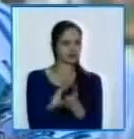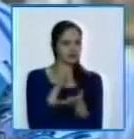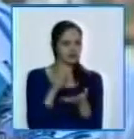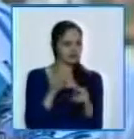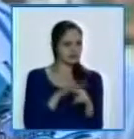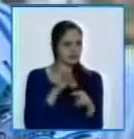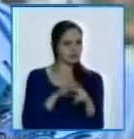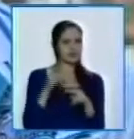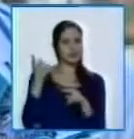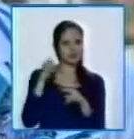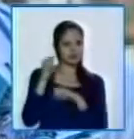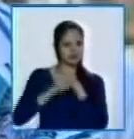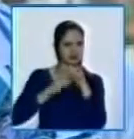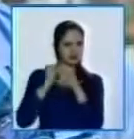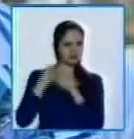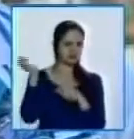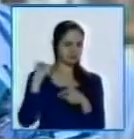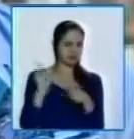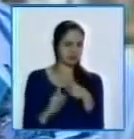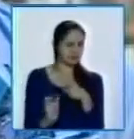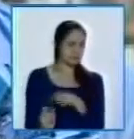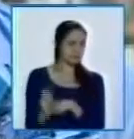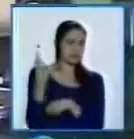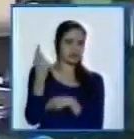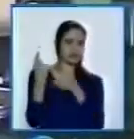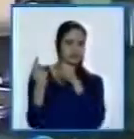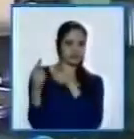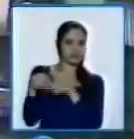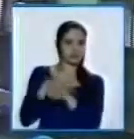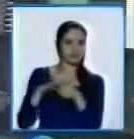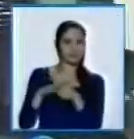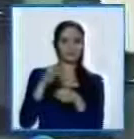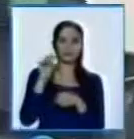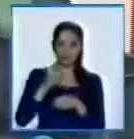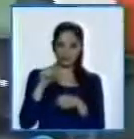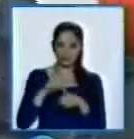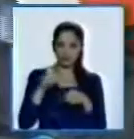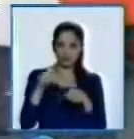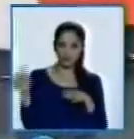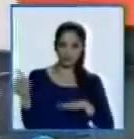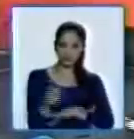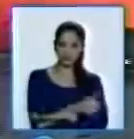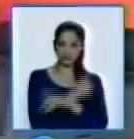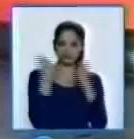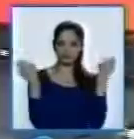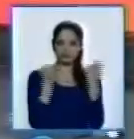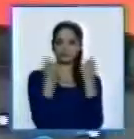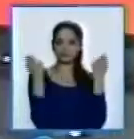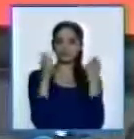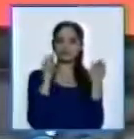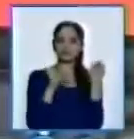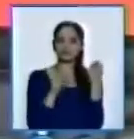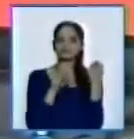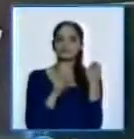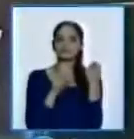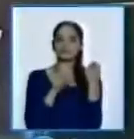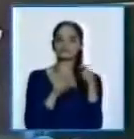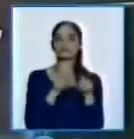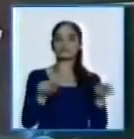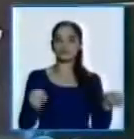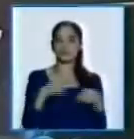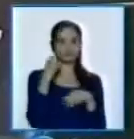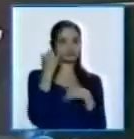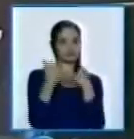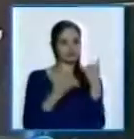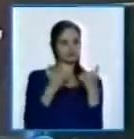En sus 10 años que lleva este negocio, es primera vez que nos sucede algo así. Esto es un negocio que ha sido la identidad aquí del barrio. Este negocio ha sido un negocio